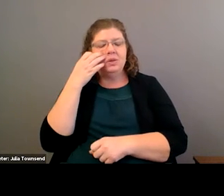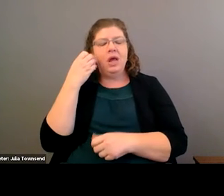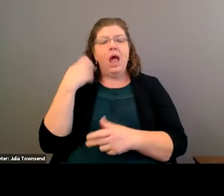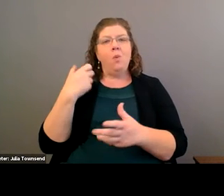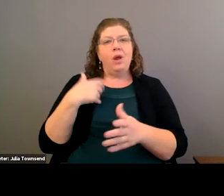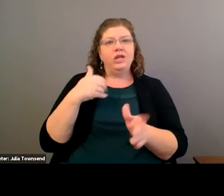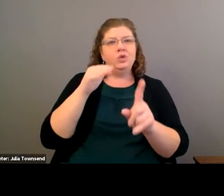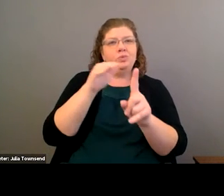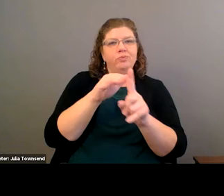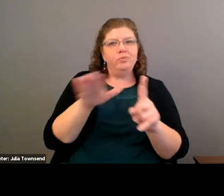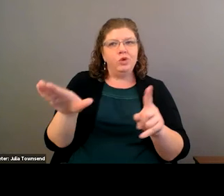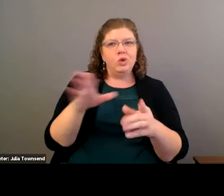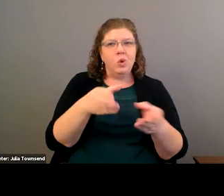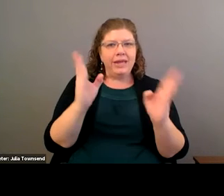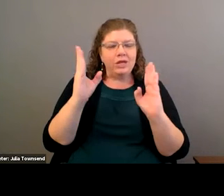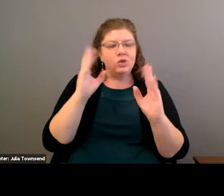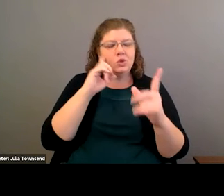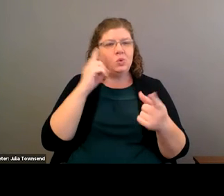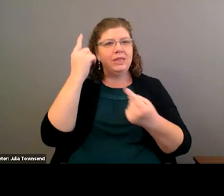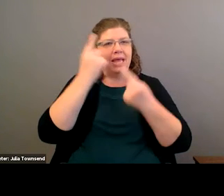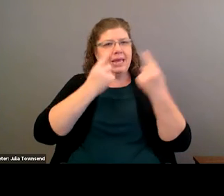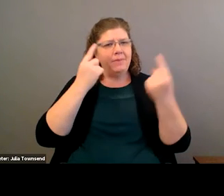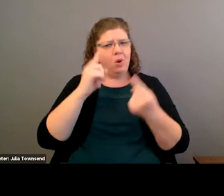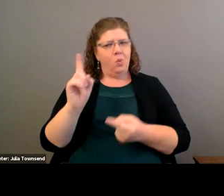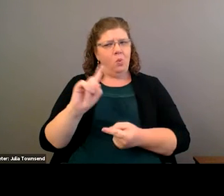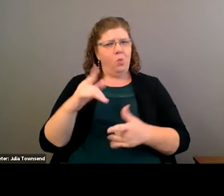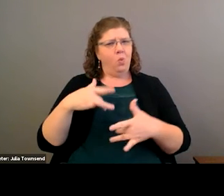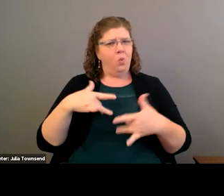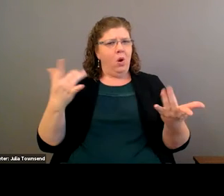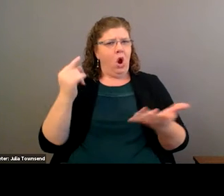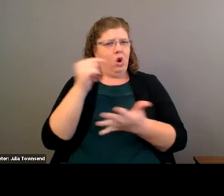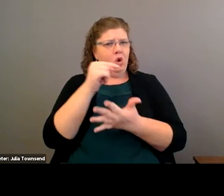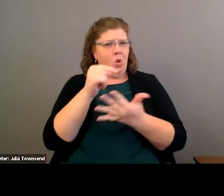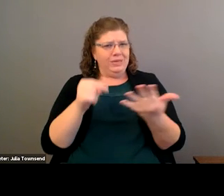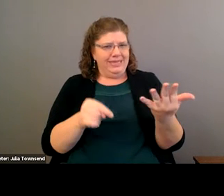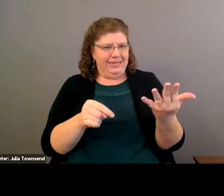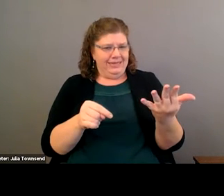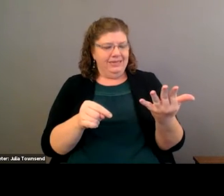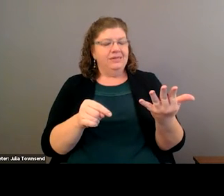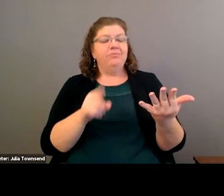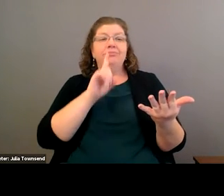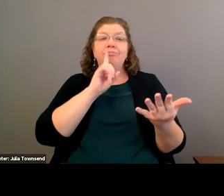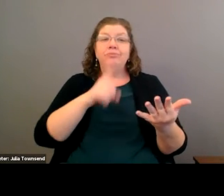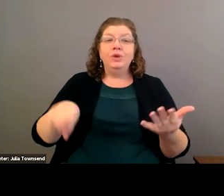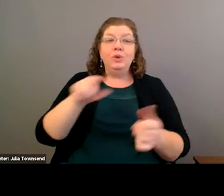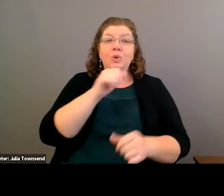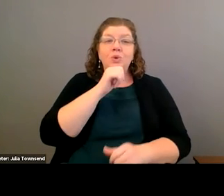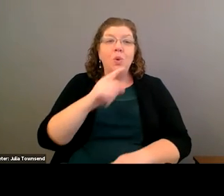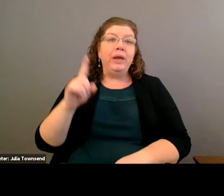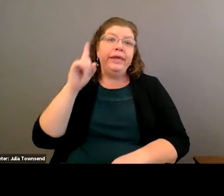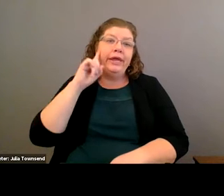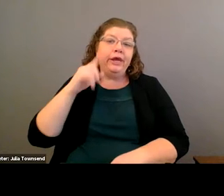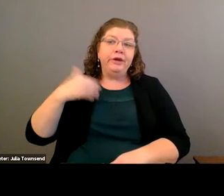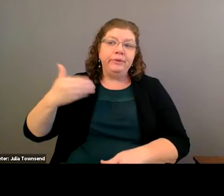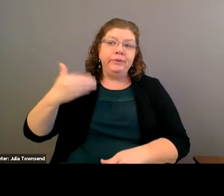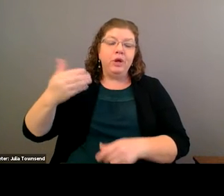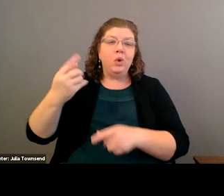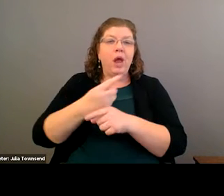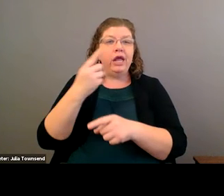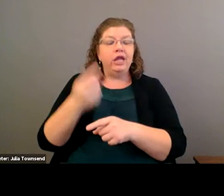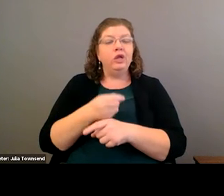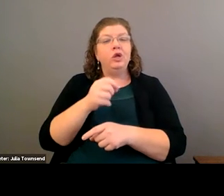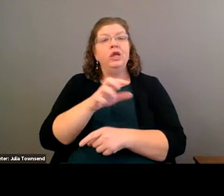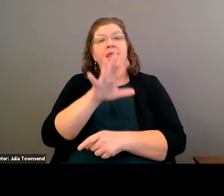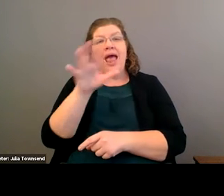Entonces quería presentárselos y pensar dónde nos encontramos en cuanto a eso. Y a pesar de que ustedes no escuchan a